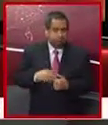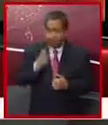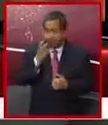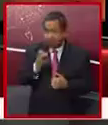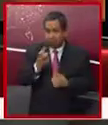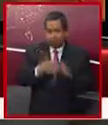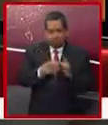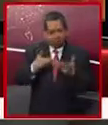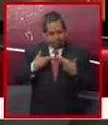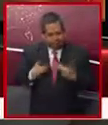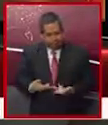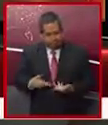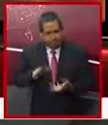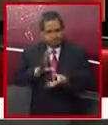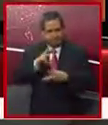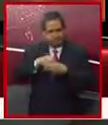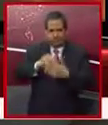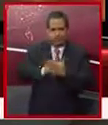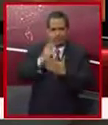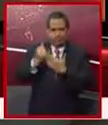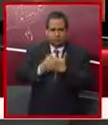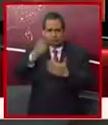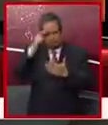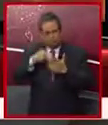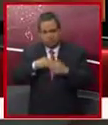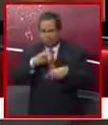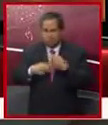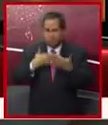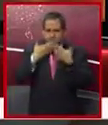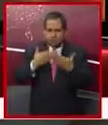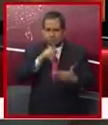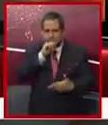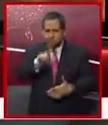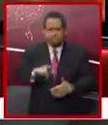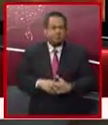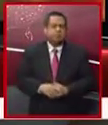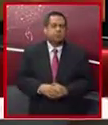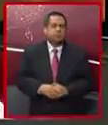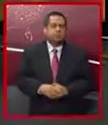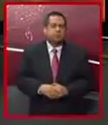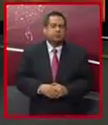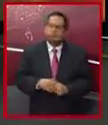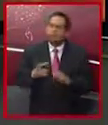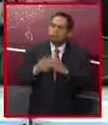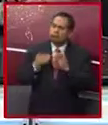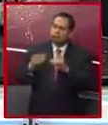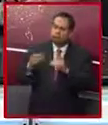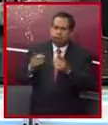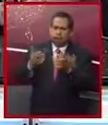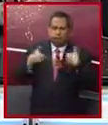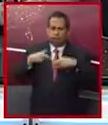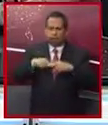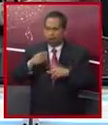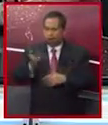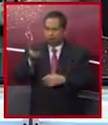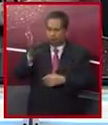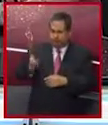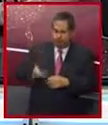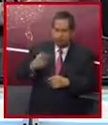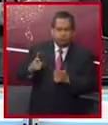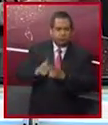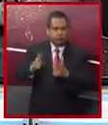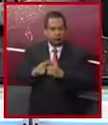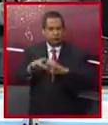dicho por un servidor que forma parte de ese proyecto, creo que se están haciendo cosas muy buenas en Jalisco. Y precisamente la representación en su persona y en la de su